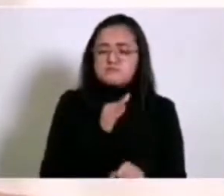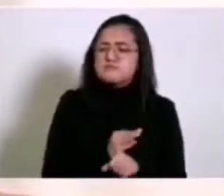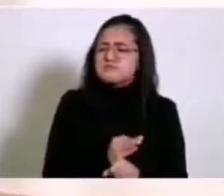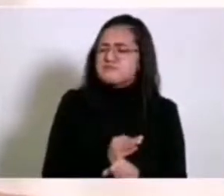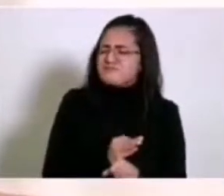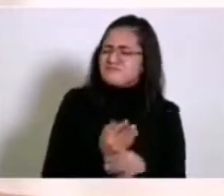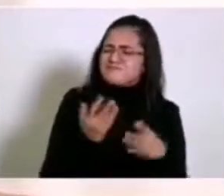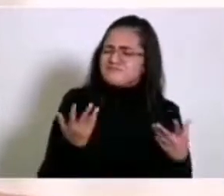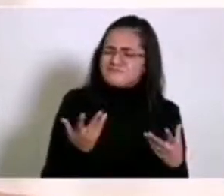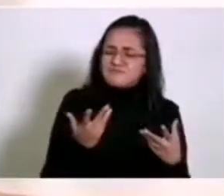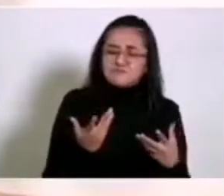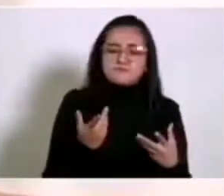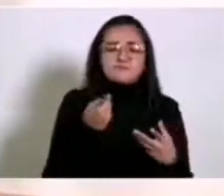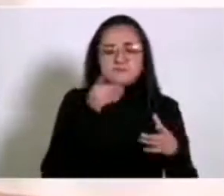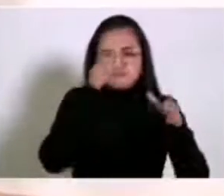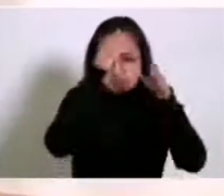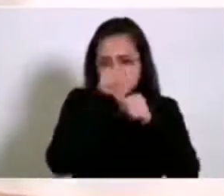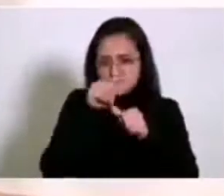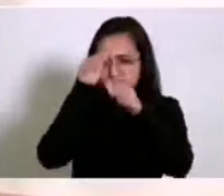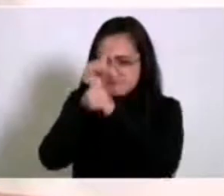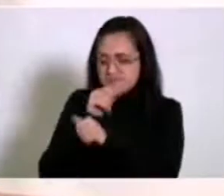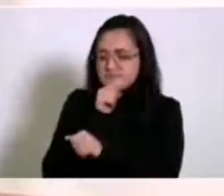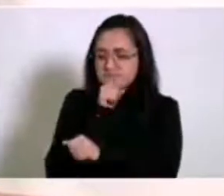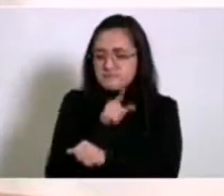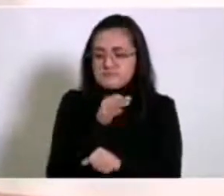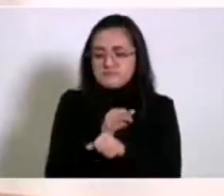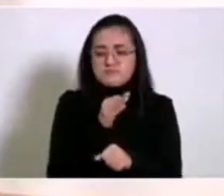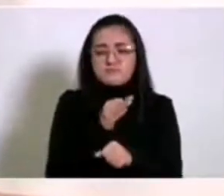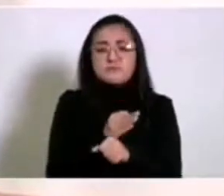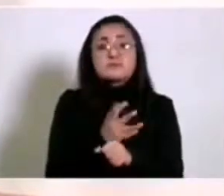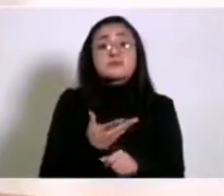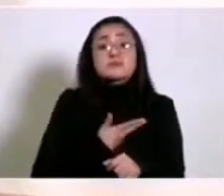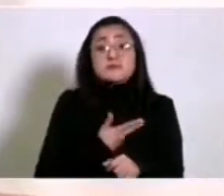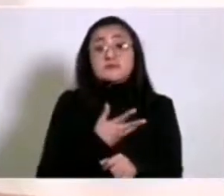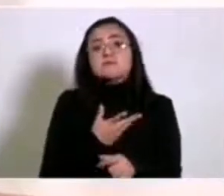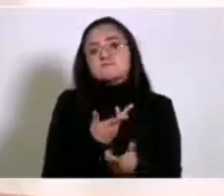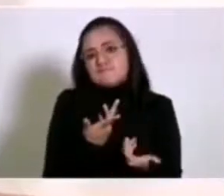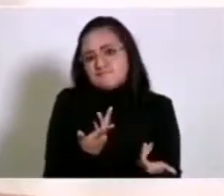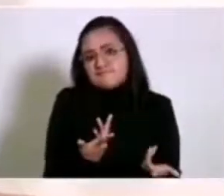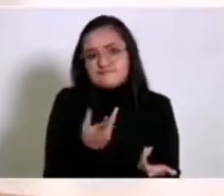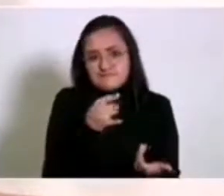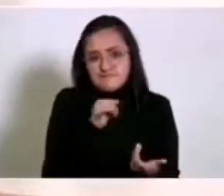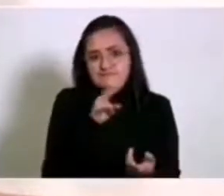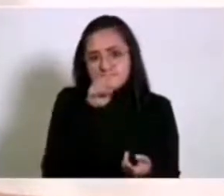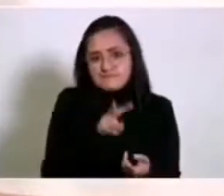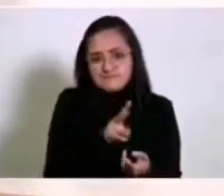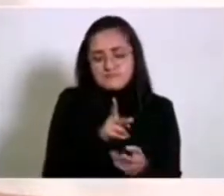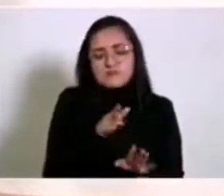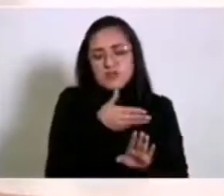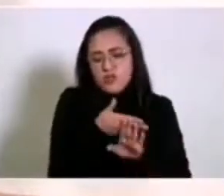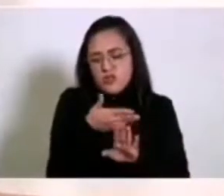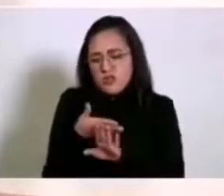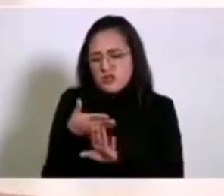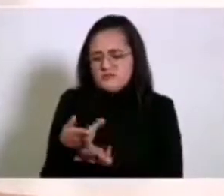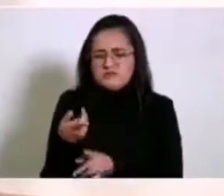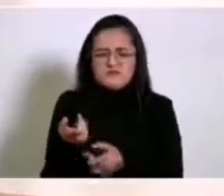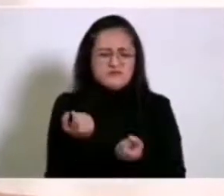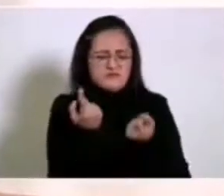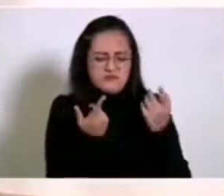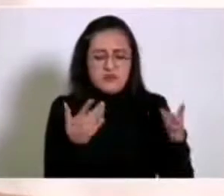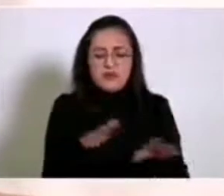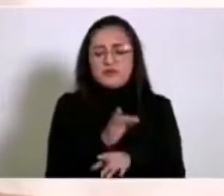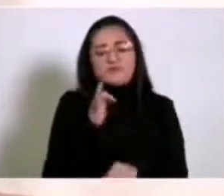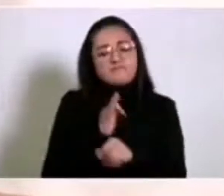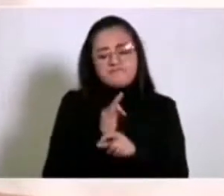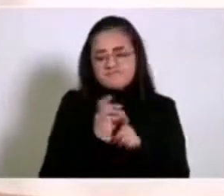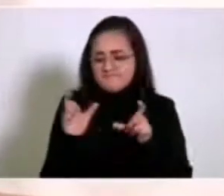como datos y convenios de los mismos estas colecciones pueden ser violentadas ahora estamos tratando de que esas discrepancias sean corregidas